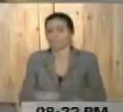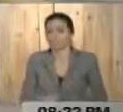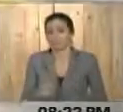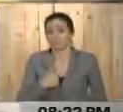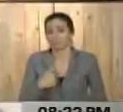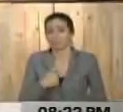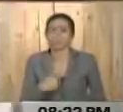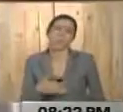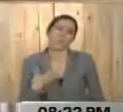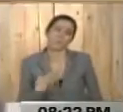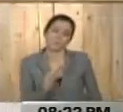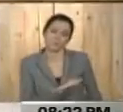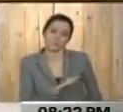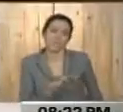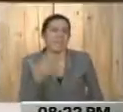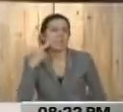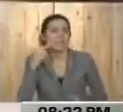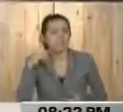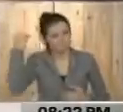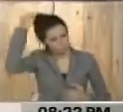Pobre negra Matea,